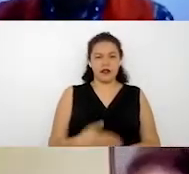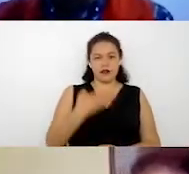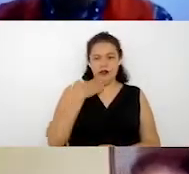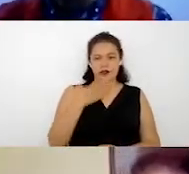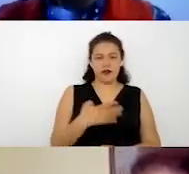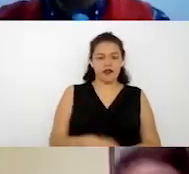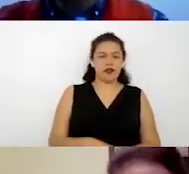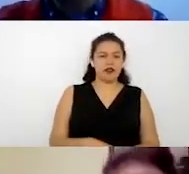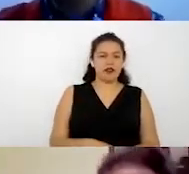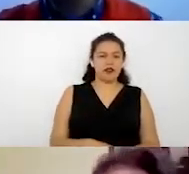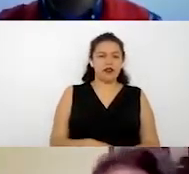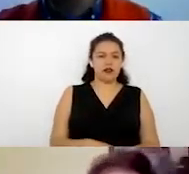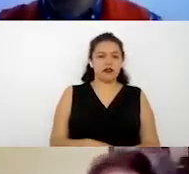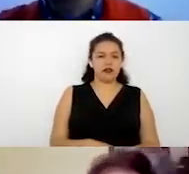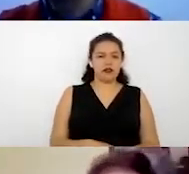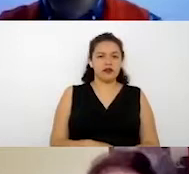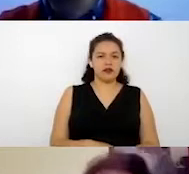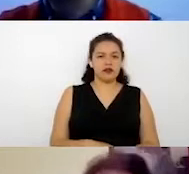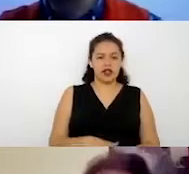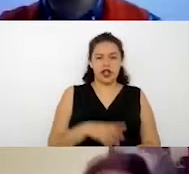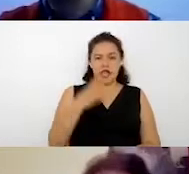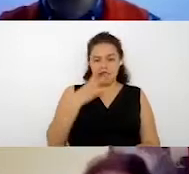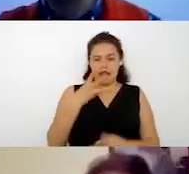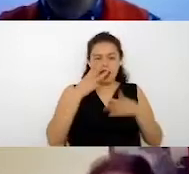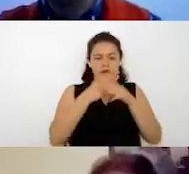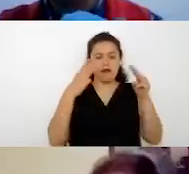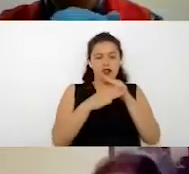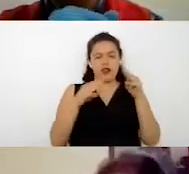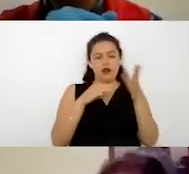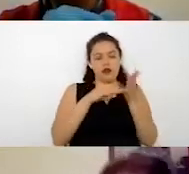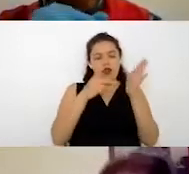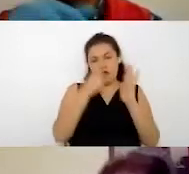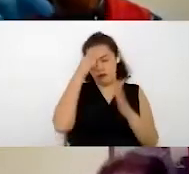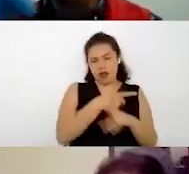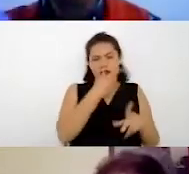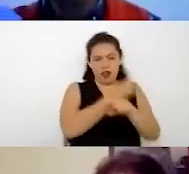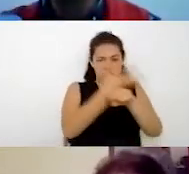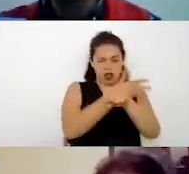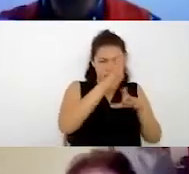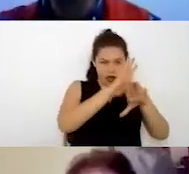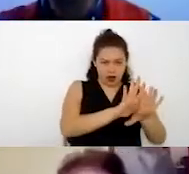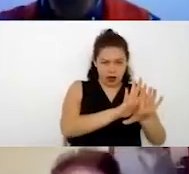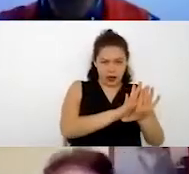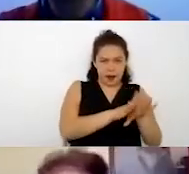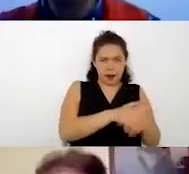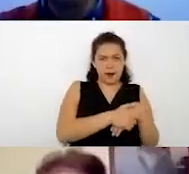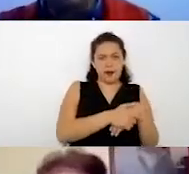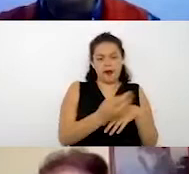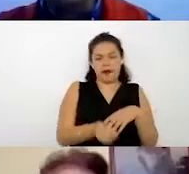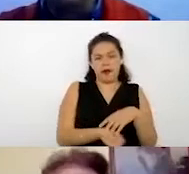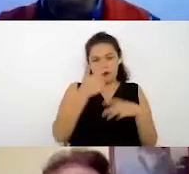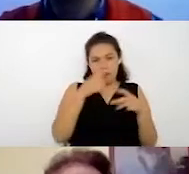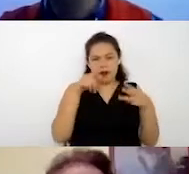Hay 3 métodos de contención para hemorragias. El primero se le conoce como presión